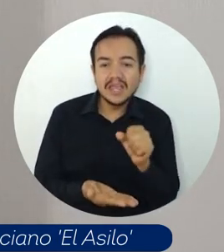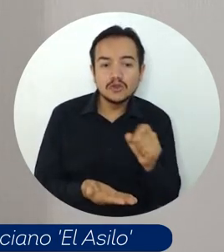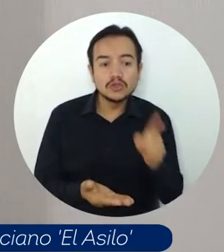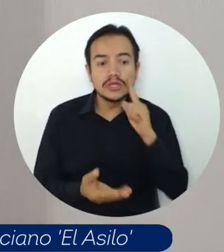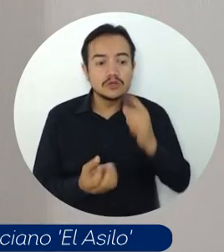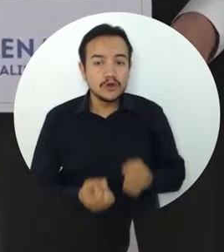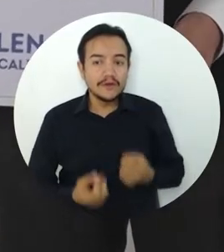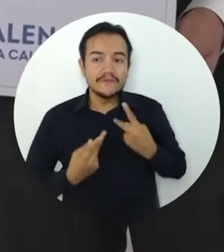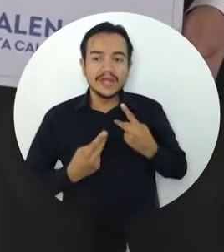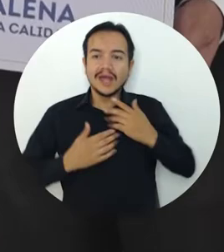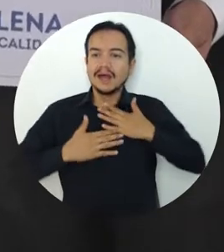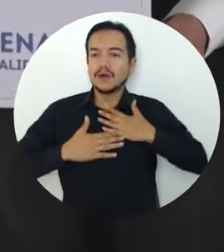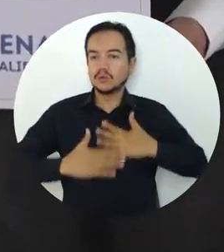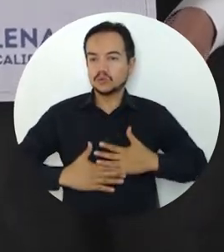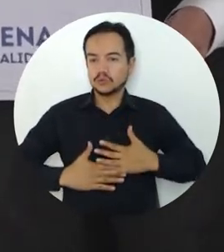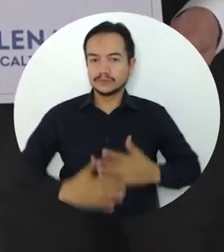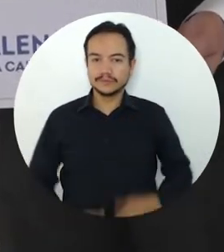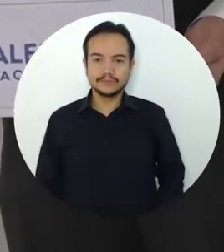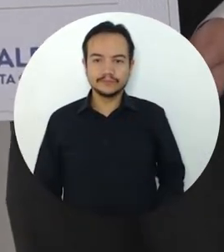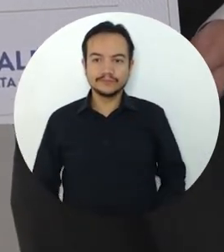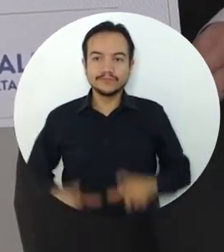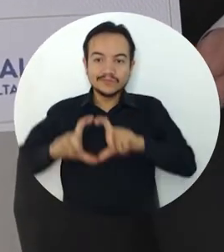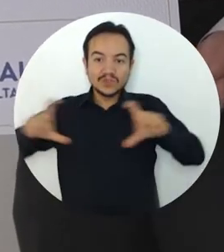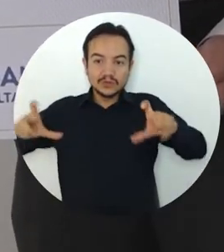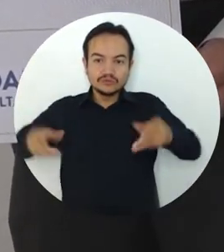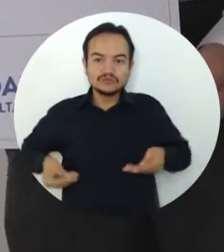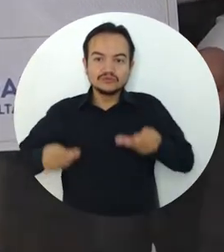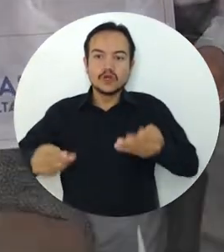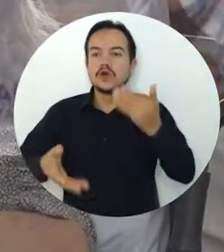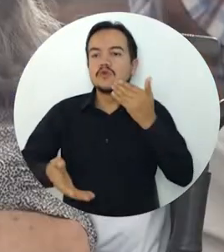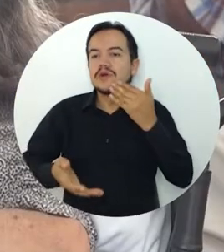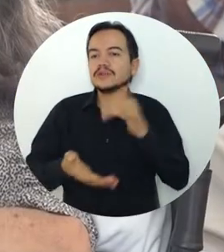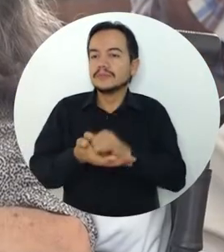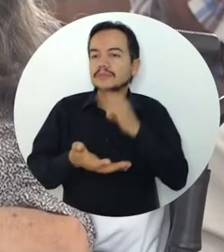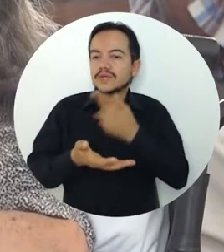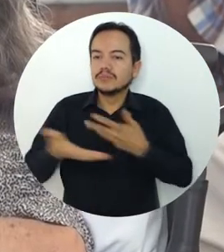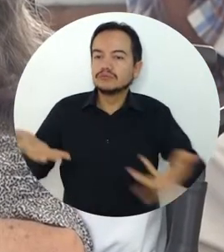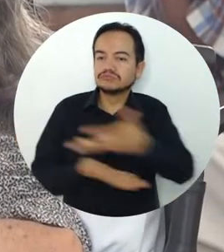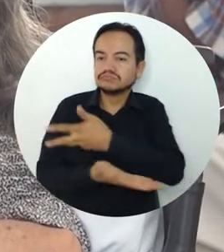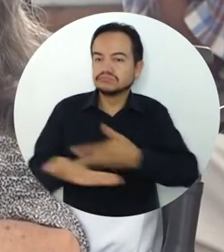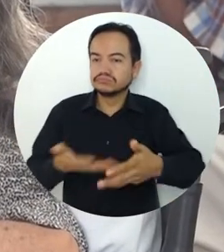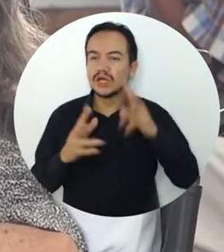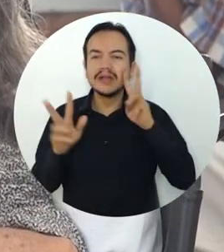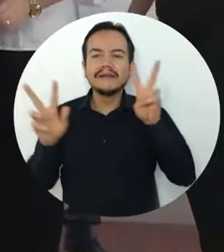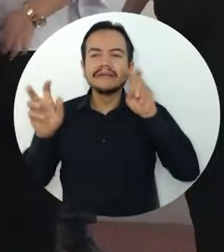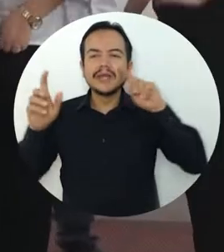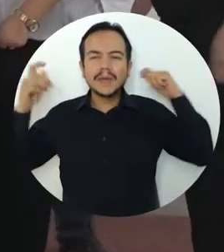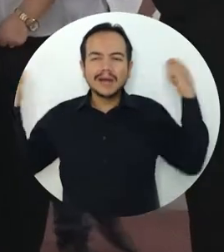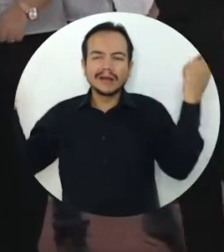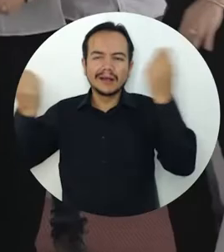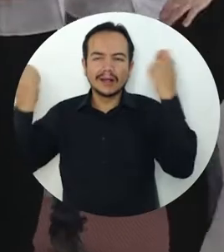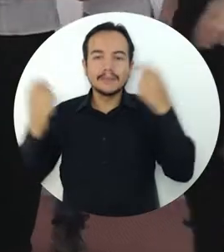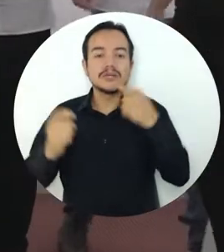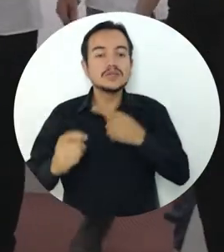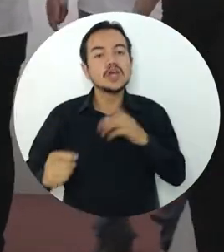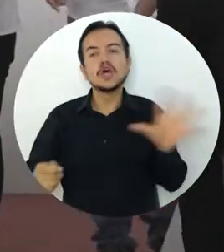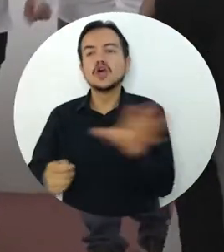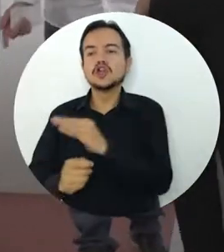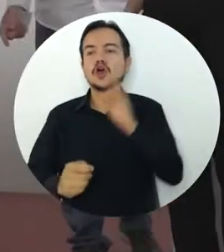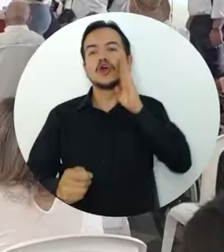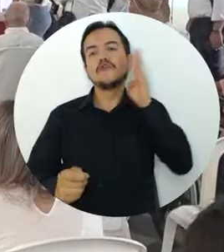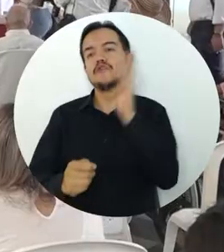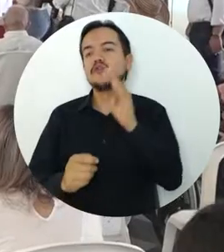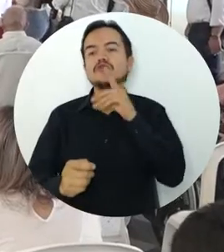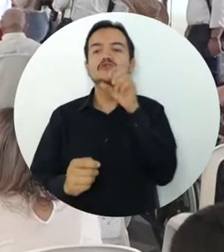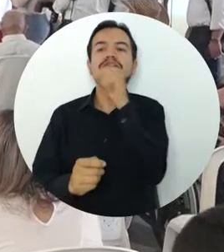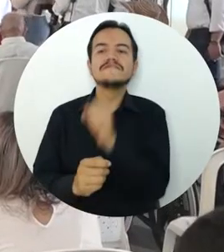amables La donación se concedió en la socialización de resultados de la campaña payábamos todos realizada en el salón parroquial